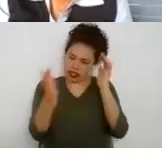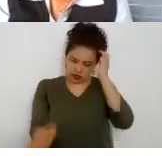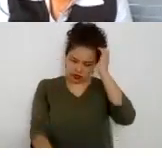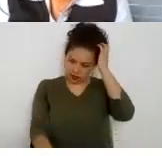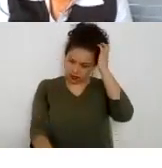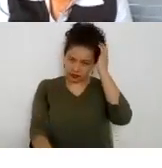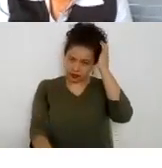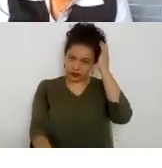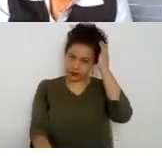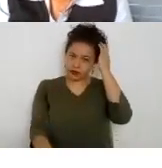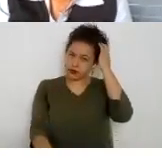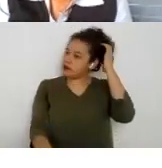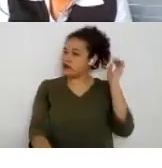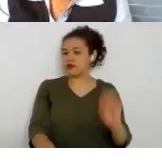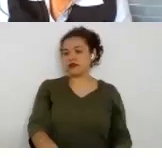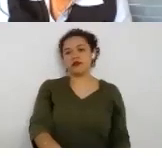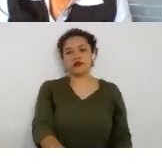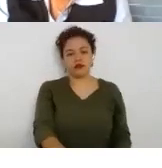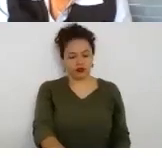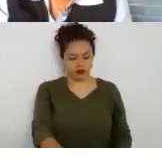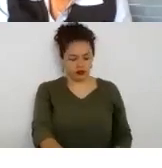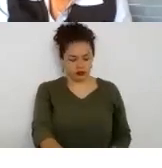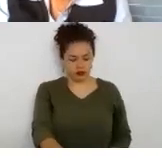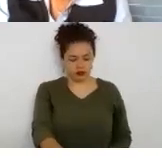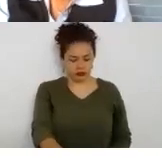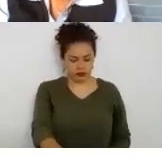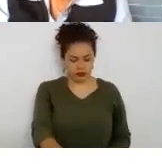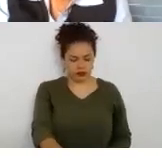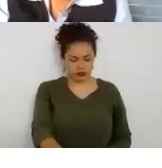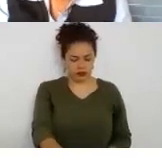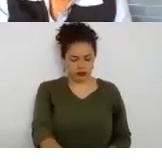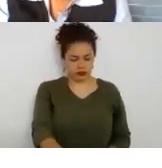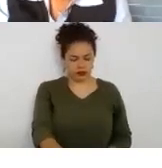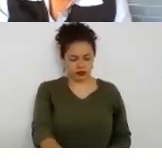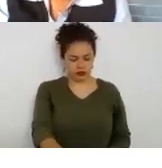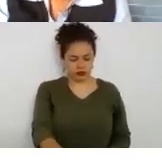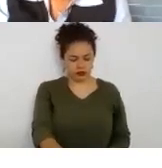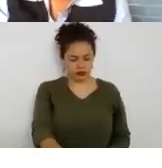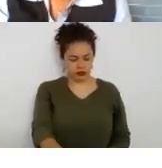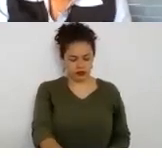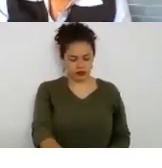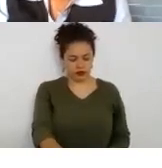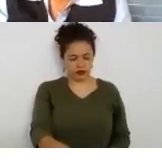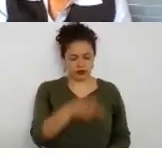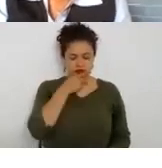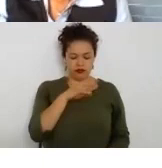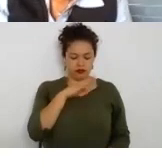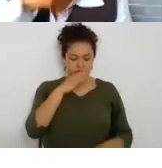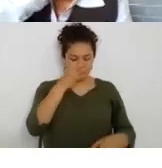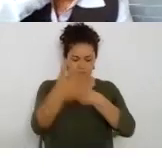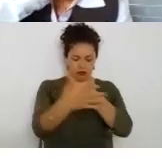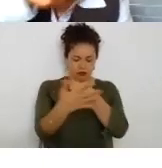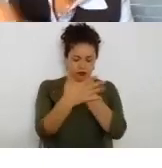situación. Entonces, lo que se podría hacer es dar aviso a los padres, avisar